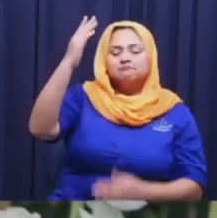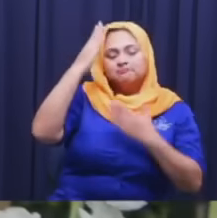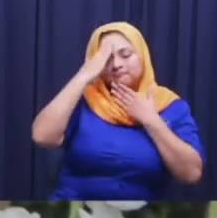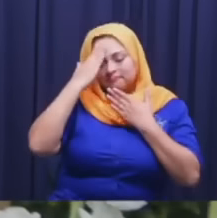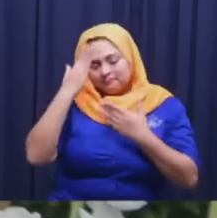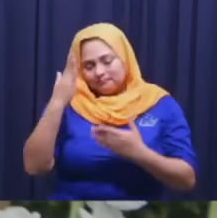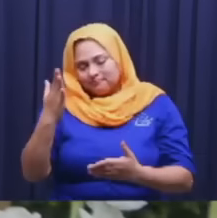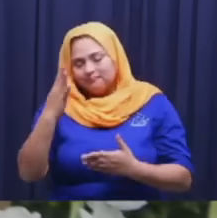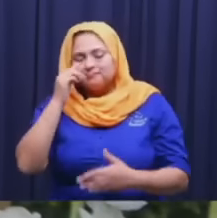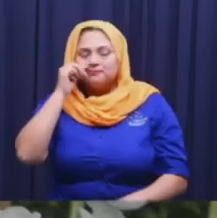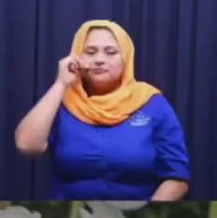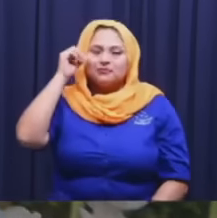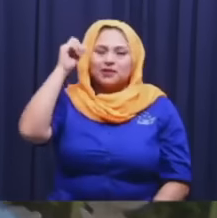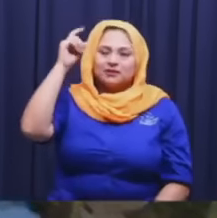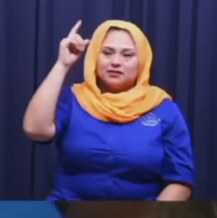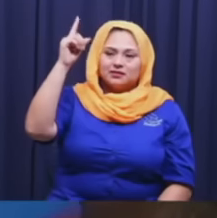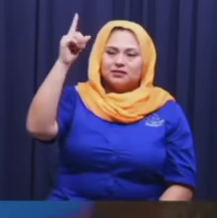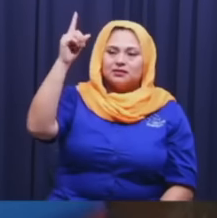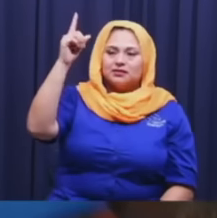Gracias, Señor.